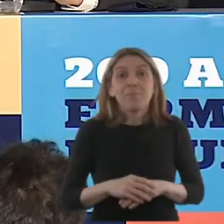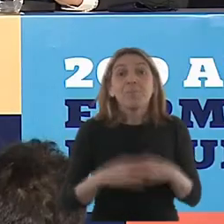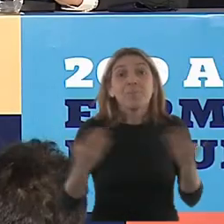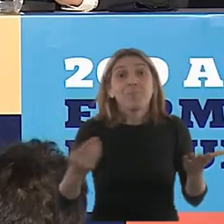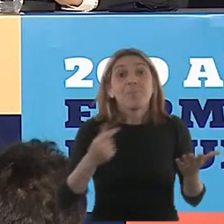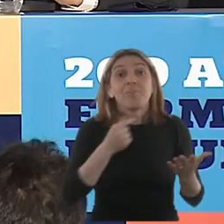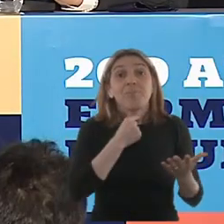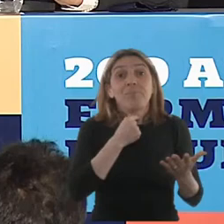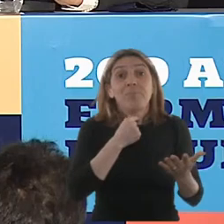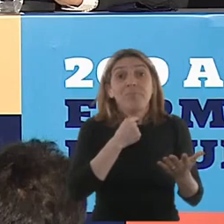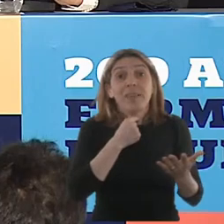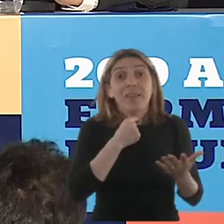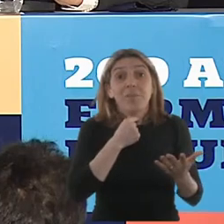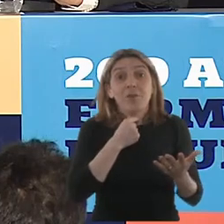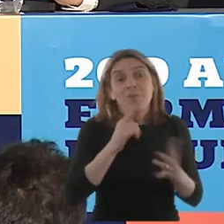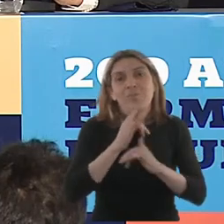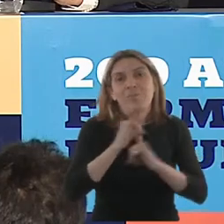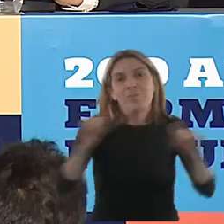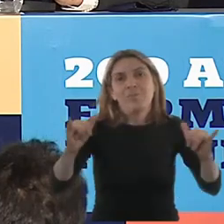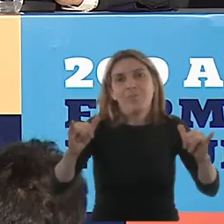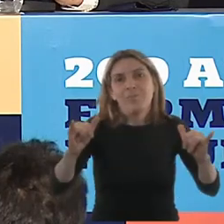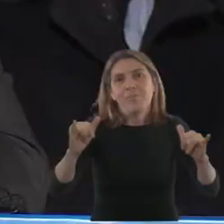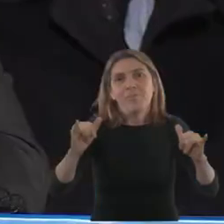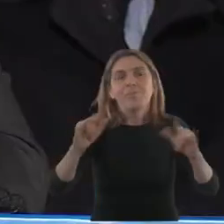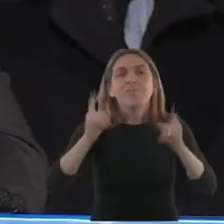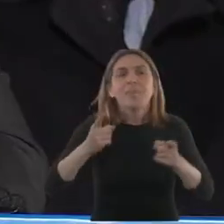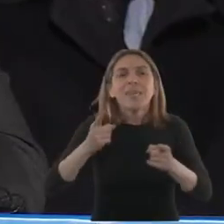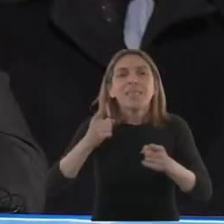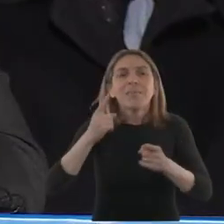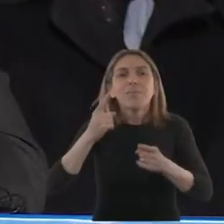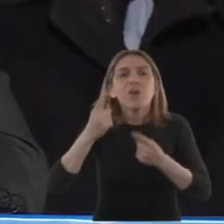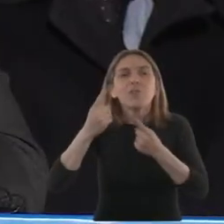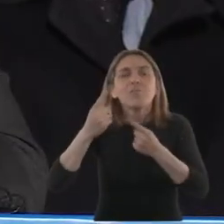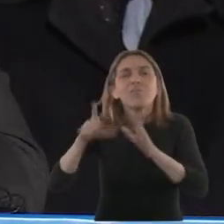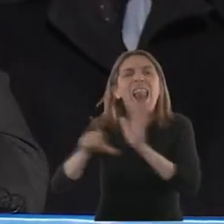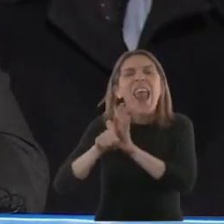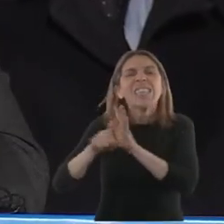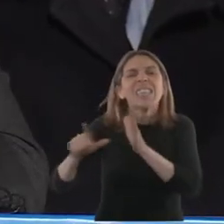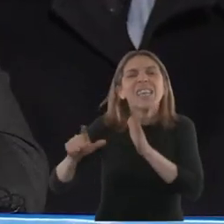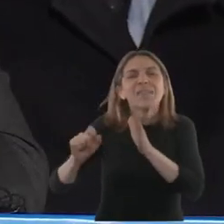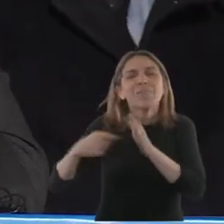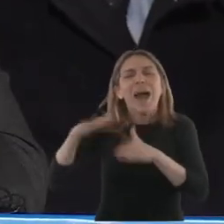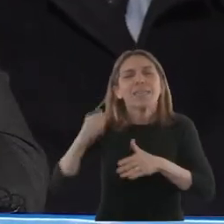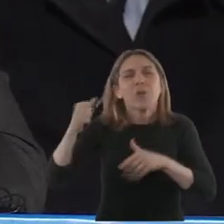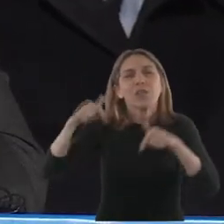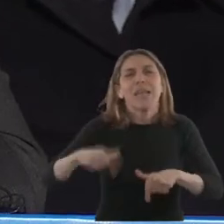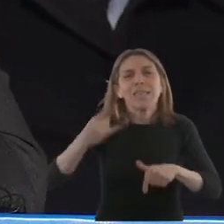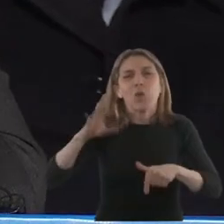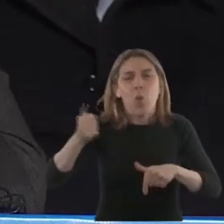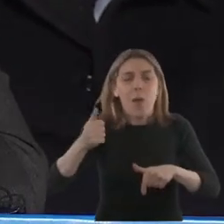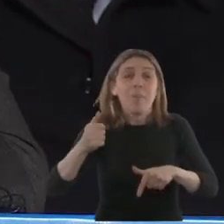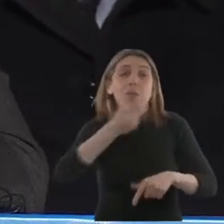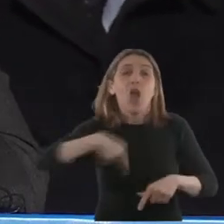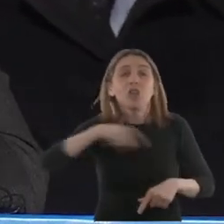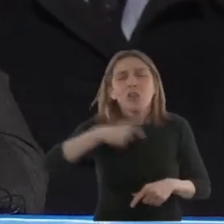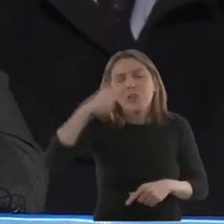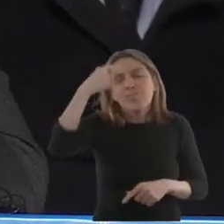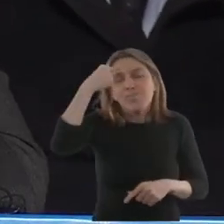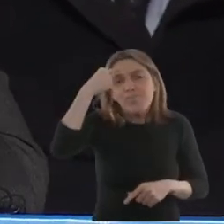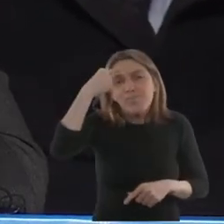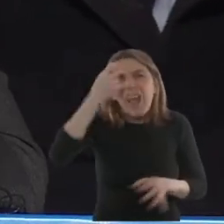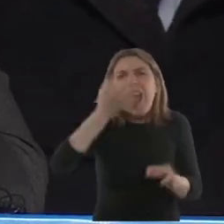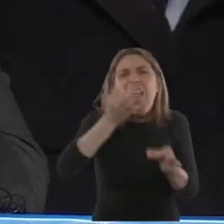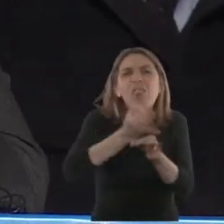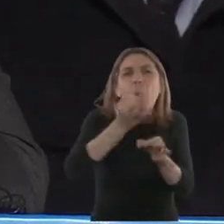queremos reafirmar nuestros conceptos y nuestros principios básicos. Consideramos a la educación y a la